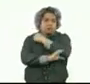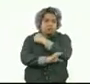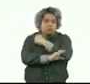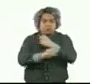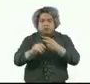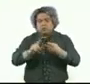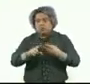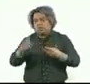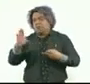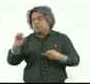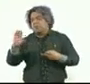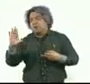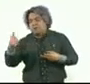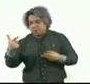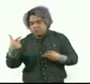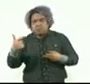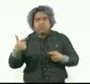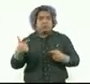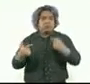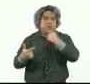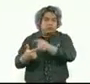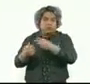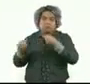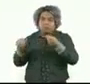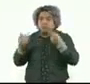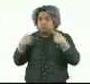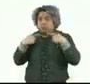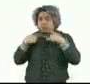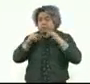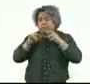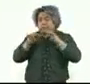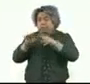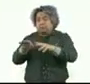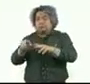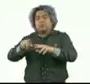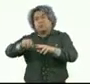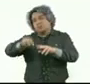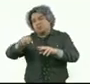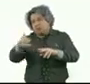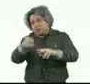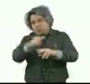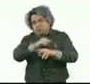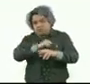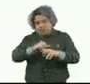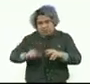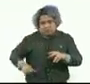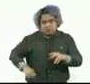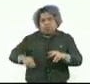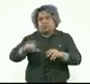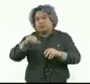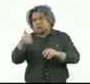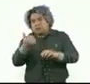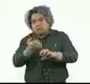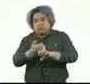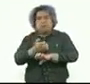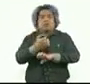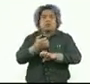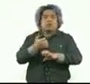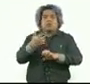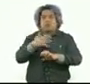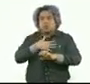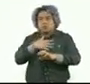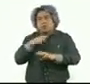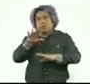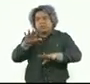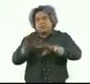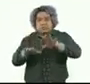La Boca 7, estamos viendo un buen número de personas de otras entidades que vienen. Nosotros, siempre que podemos, somos flexibles. Hay oportunidades en las